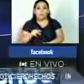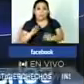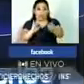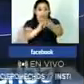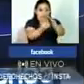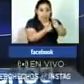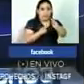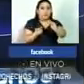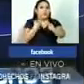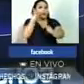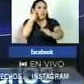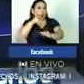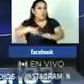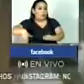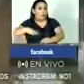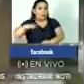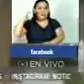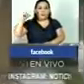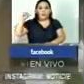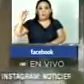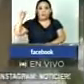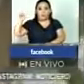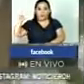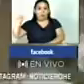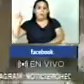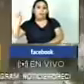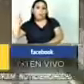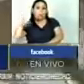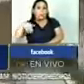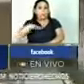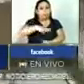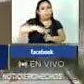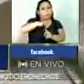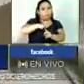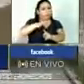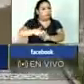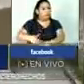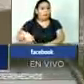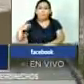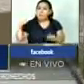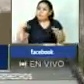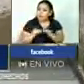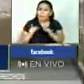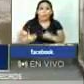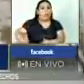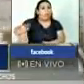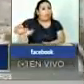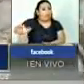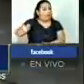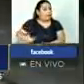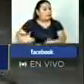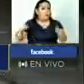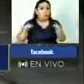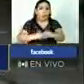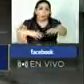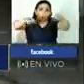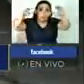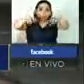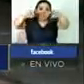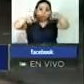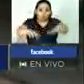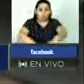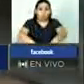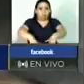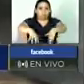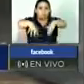habitantes de la colonia La Cima 1, en Nilopango, aseguran que todos los años es el mismo problema con las inundaciones sobre el Boulevard Las